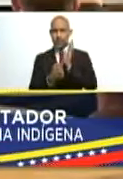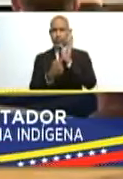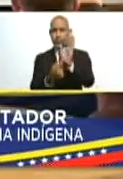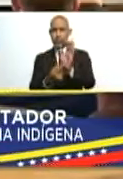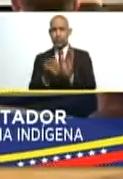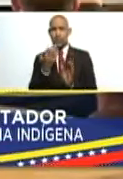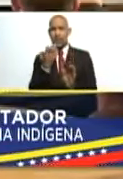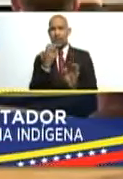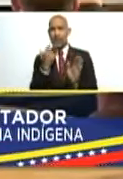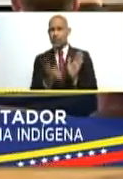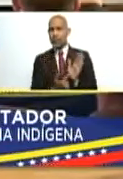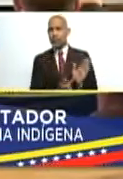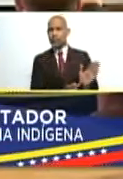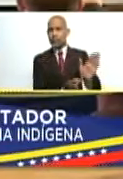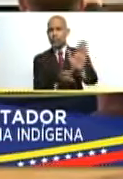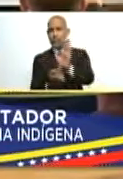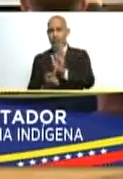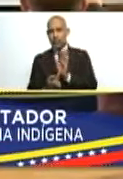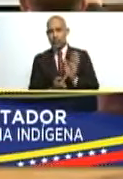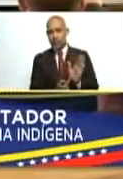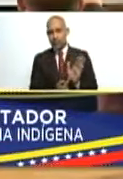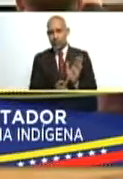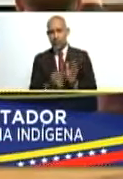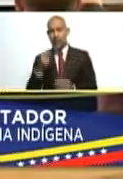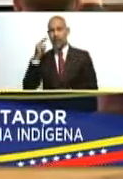porque realmente decir que el libertador murió